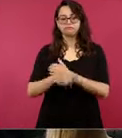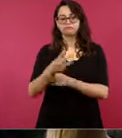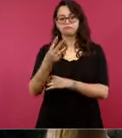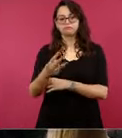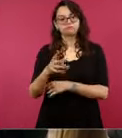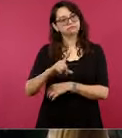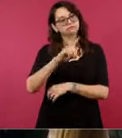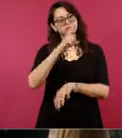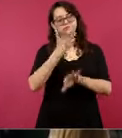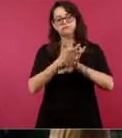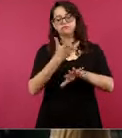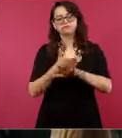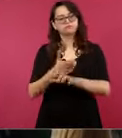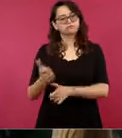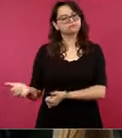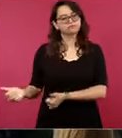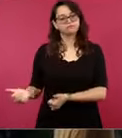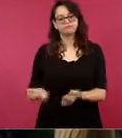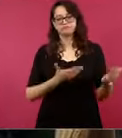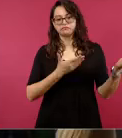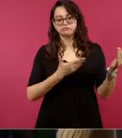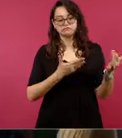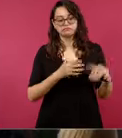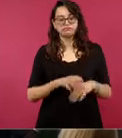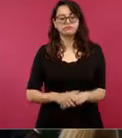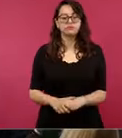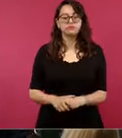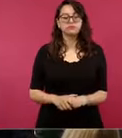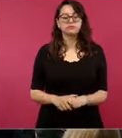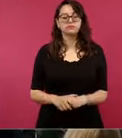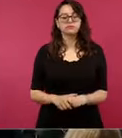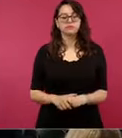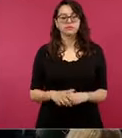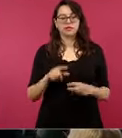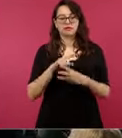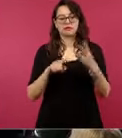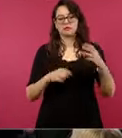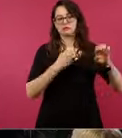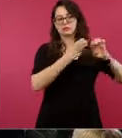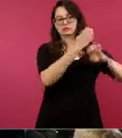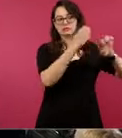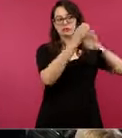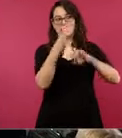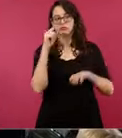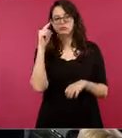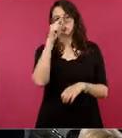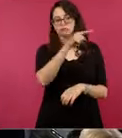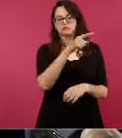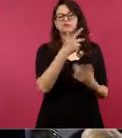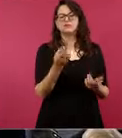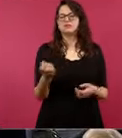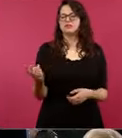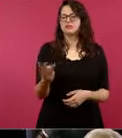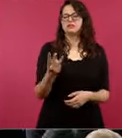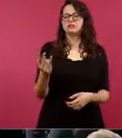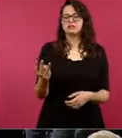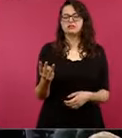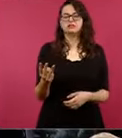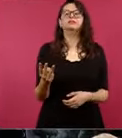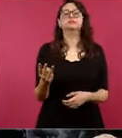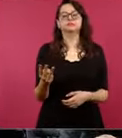a las Cortes de los Estados de Missouri, California y Pensilvania por delitos de pornografía infantil, abuso